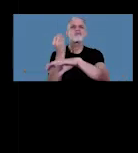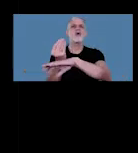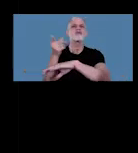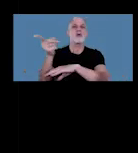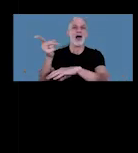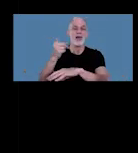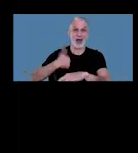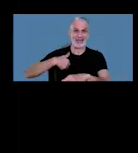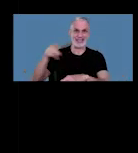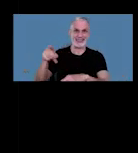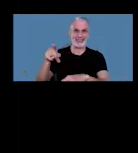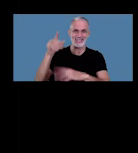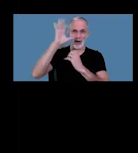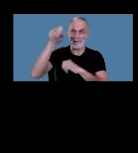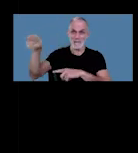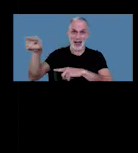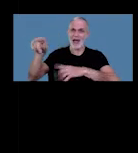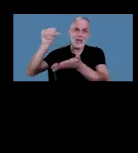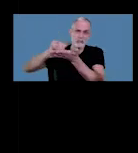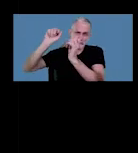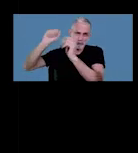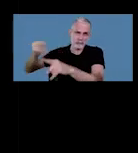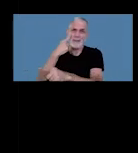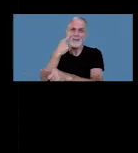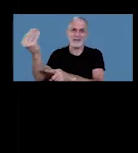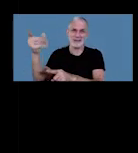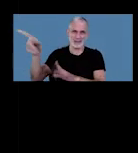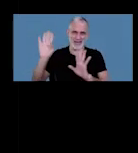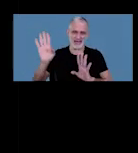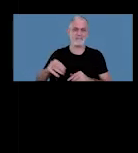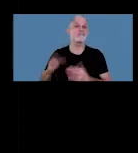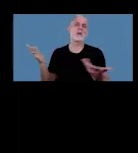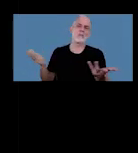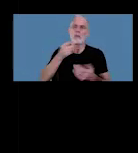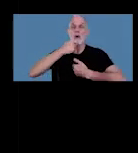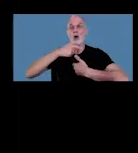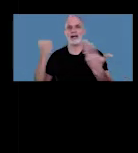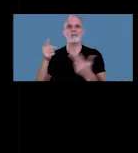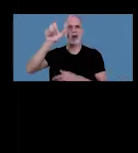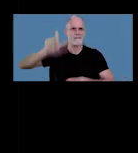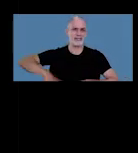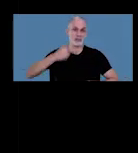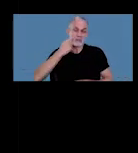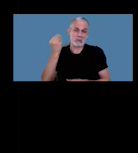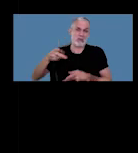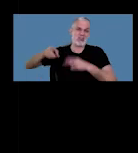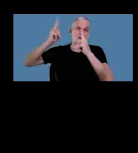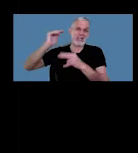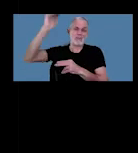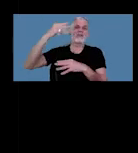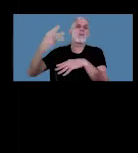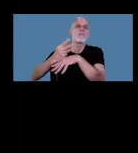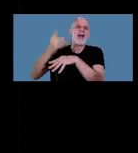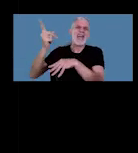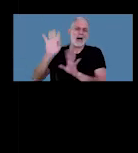lugar de residencia de este inmueble. Vale decir que, por ejemplo, una persona que tenga un departamento en Miami,